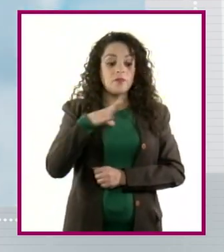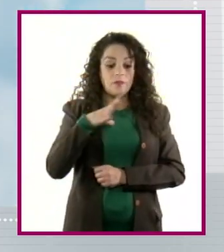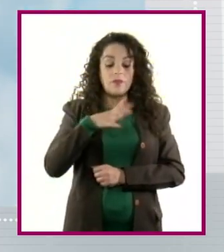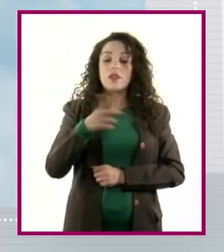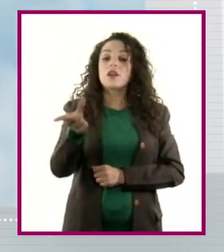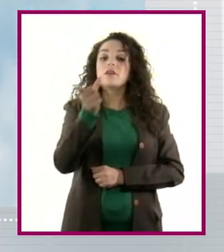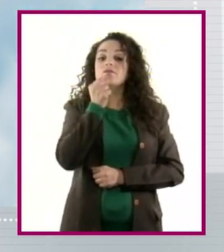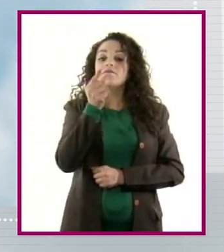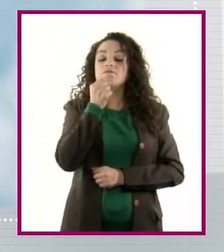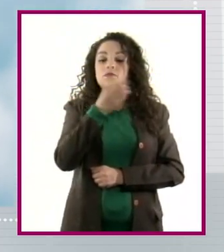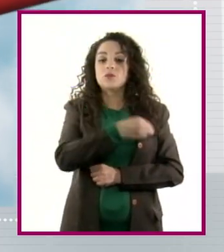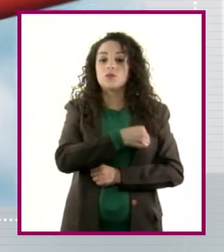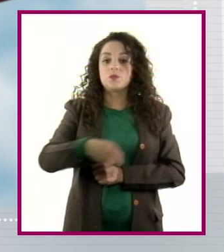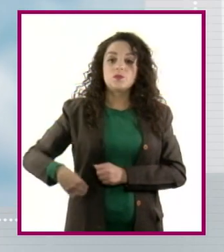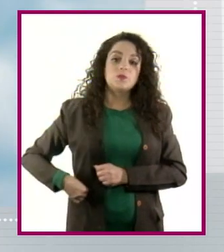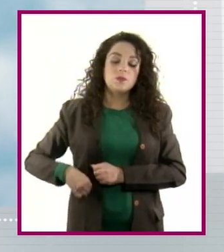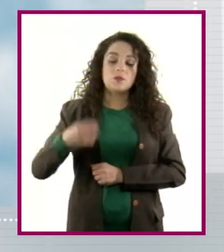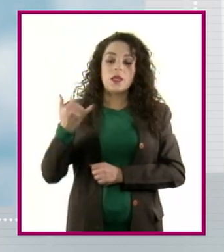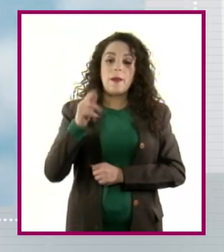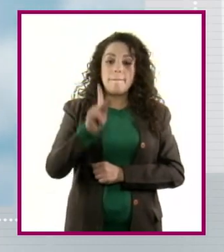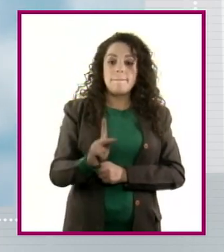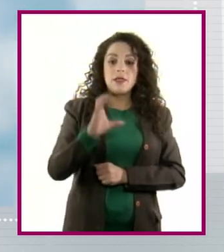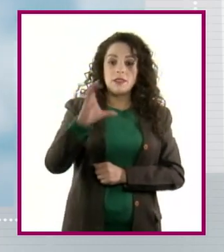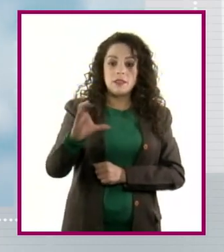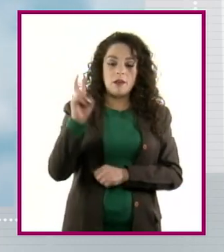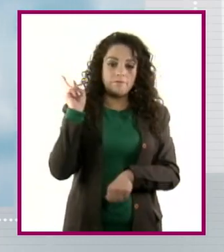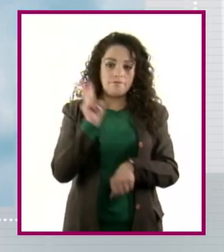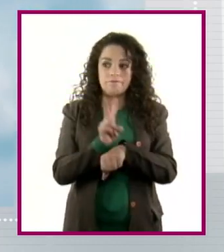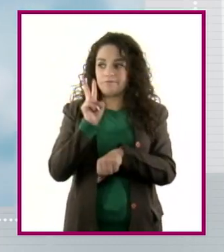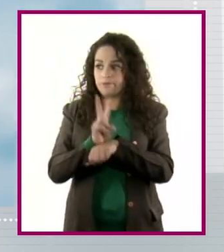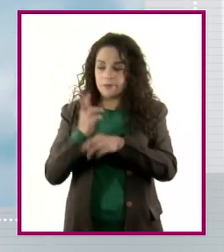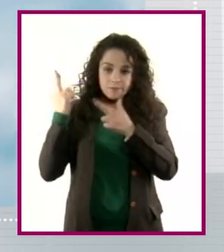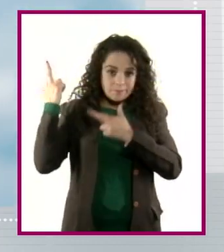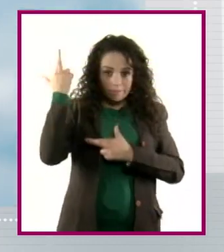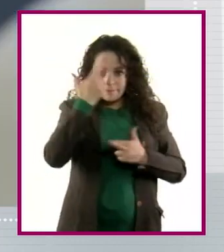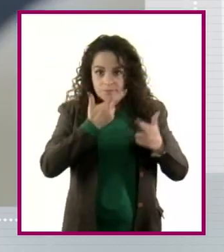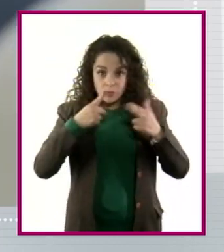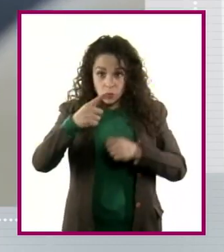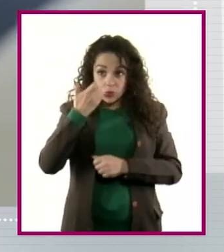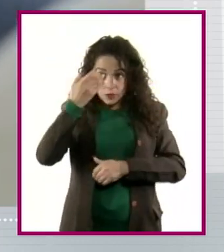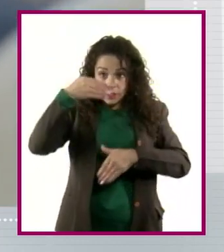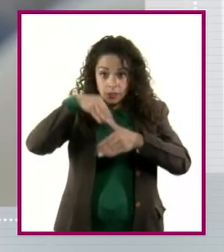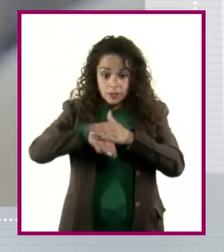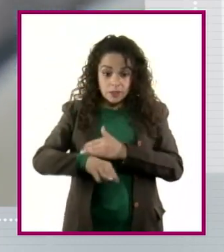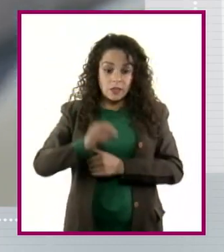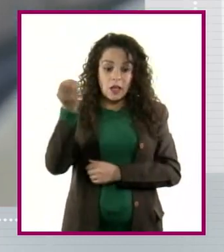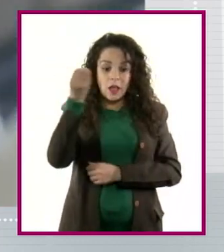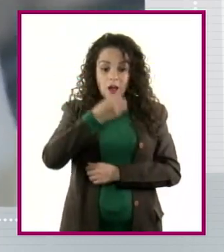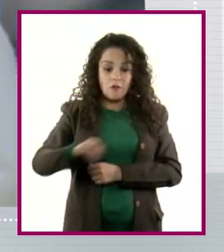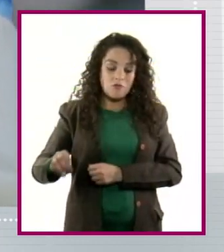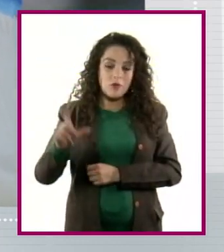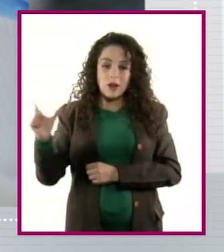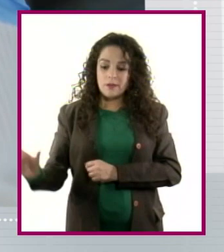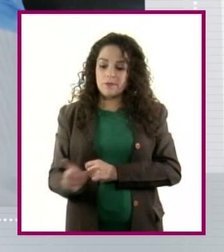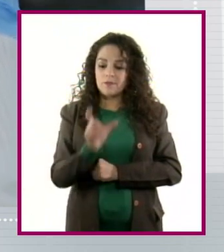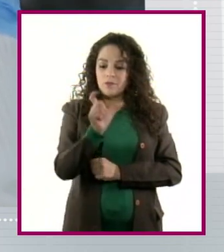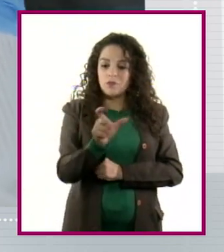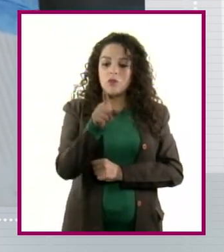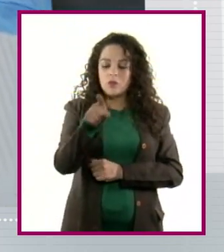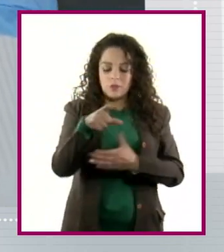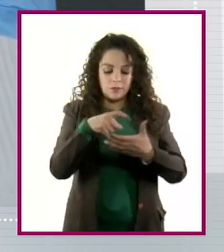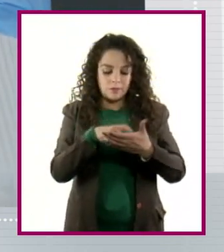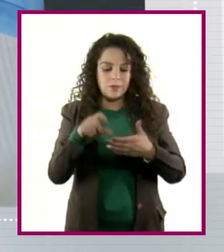policía municipal y de protección civil revisando que si querías entrar tenías que presentar tu identificación,